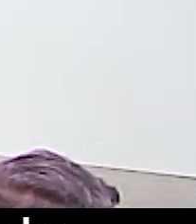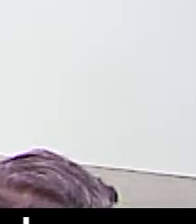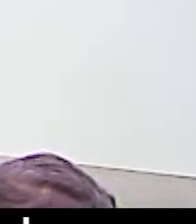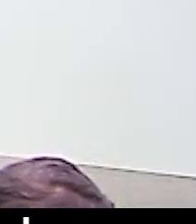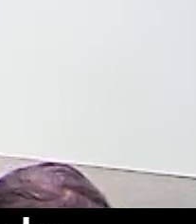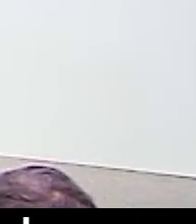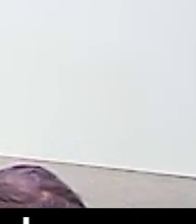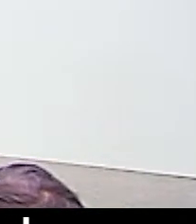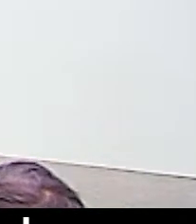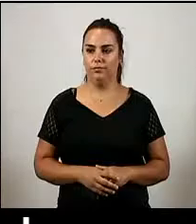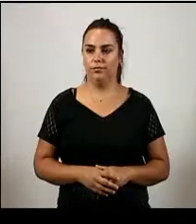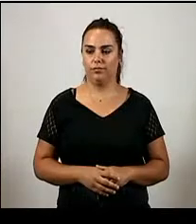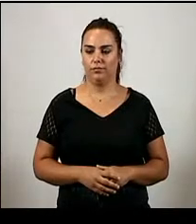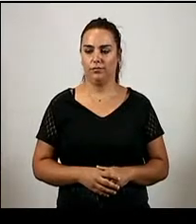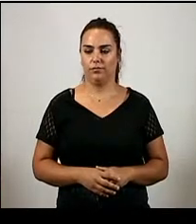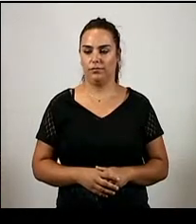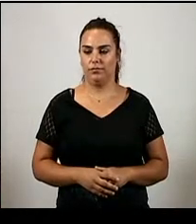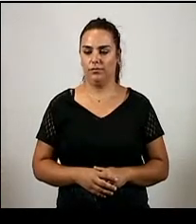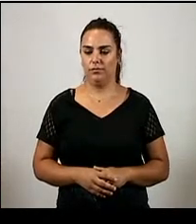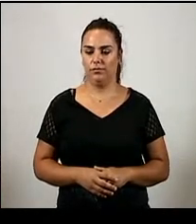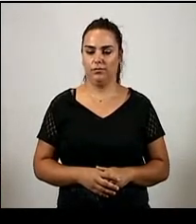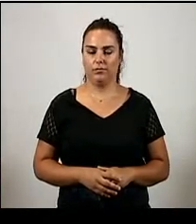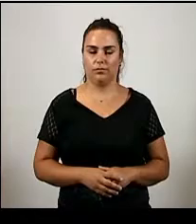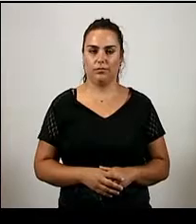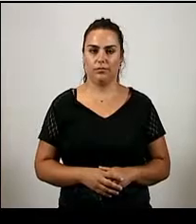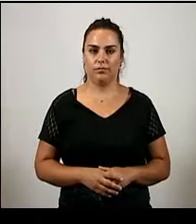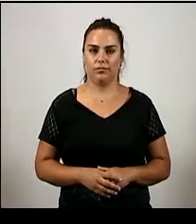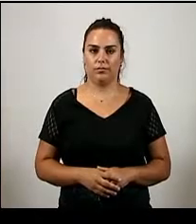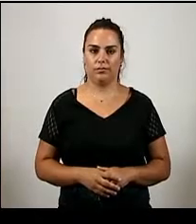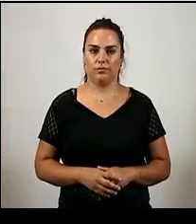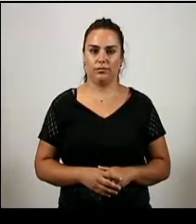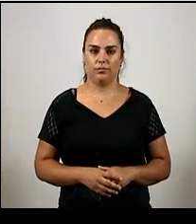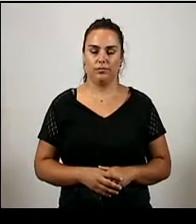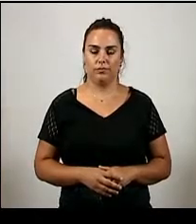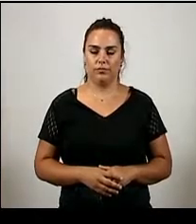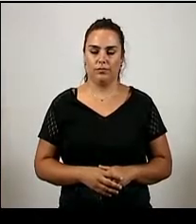No sé si está... Sí. ¿Estamos? Espero las cámaras.